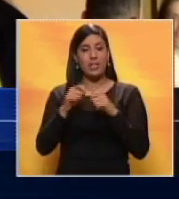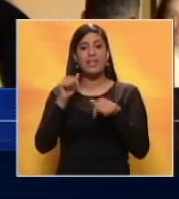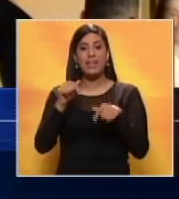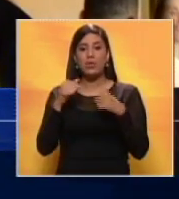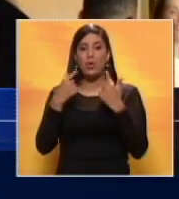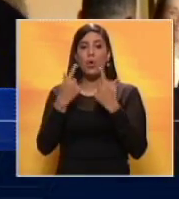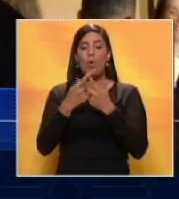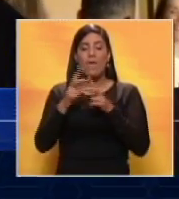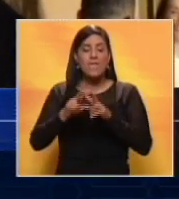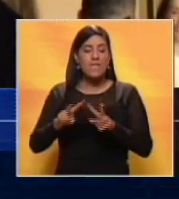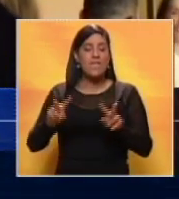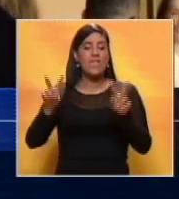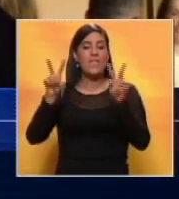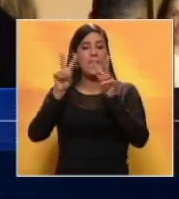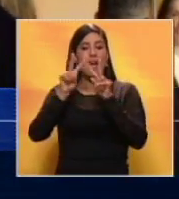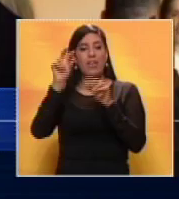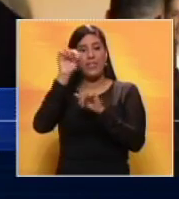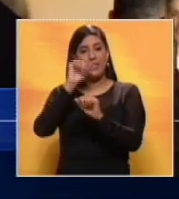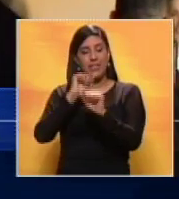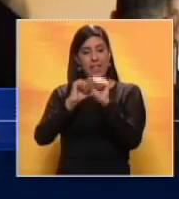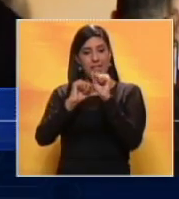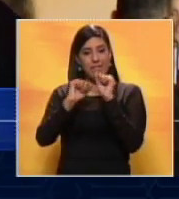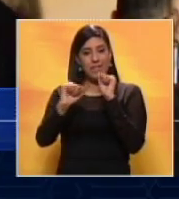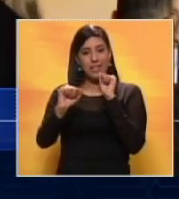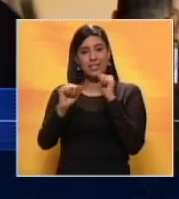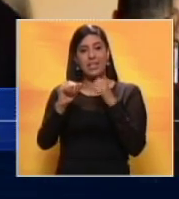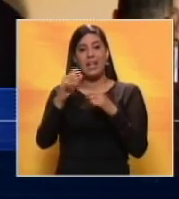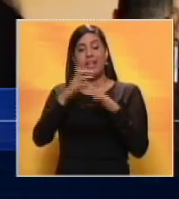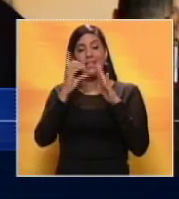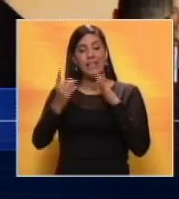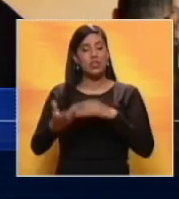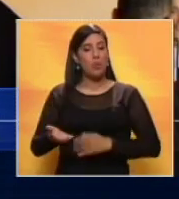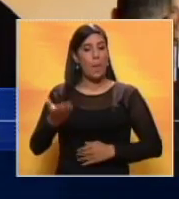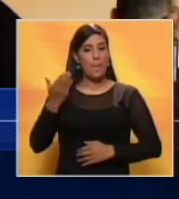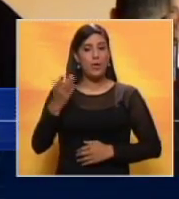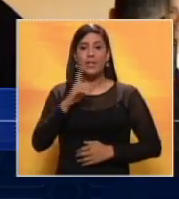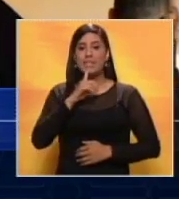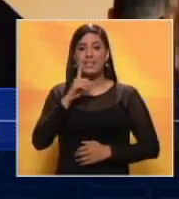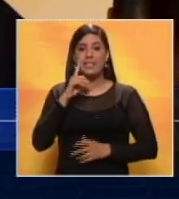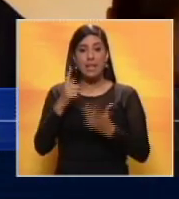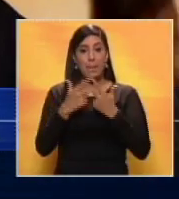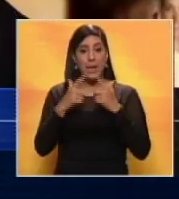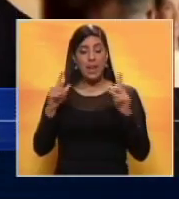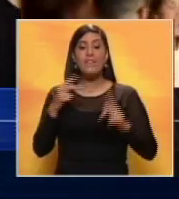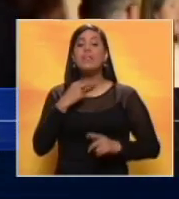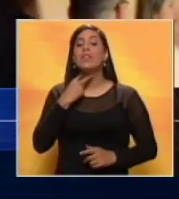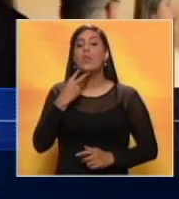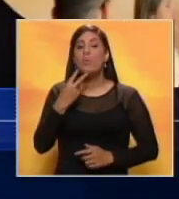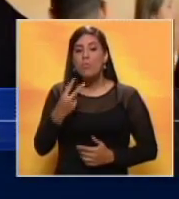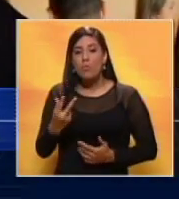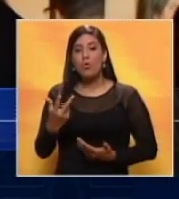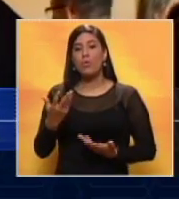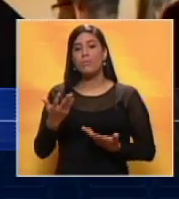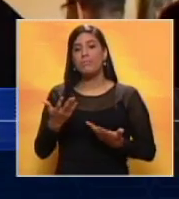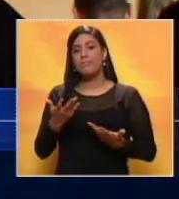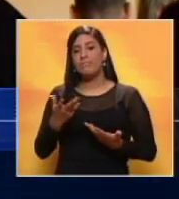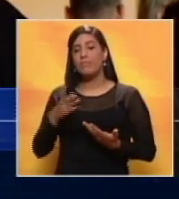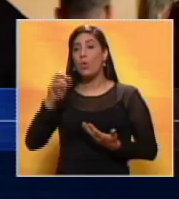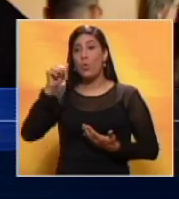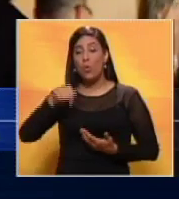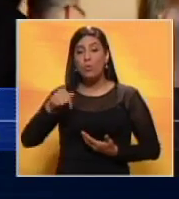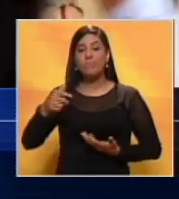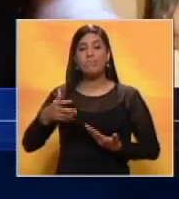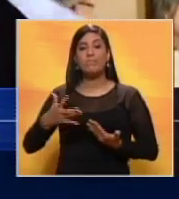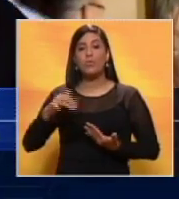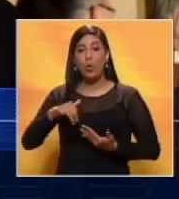estos héroes valientes que defienden uno de los derechos más importantes, como es el de la libertad de expresión, que